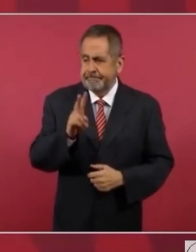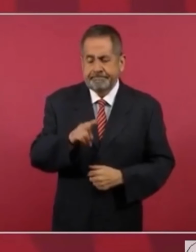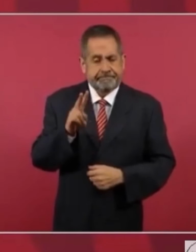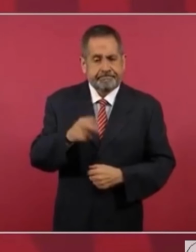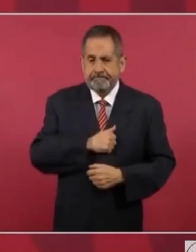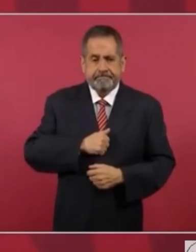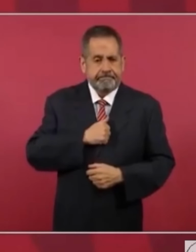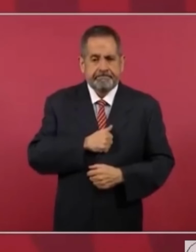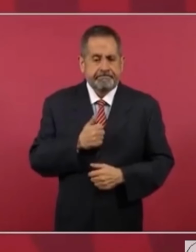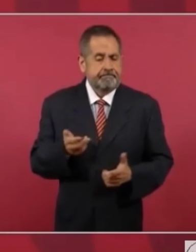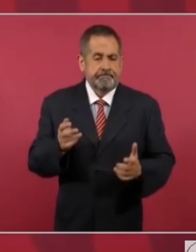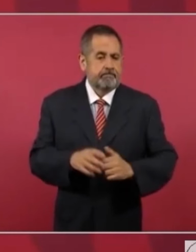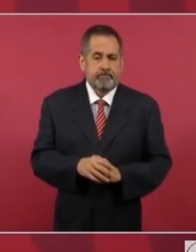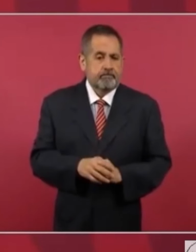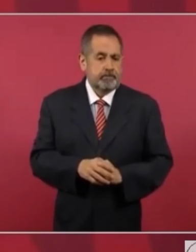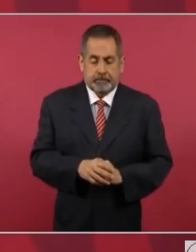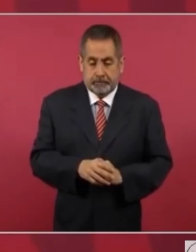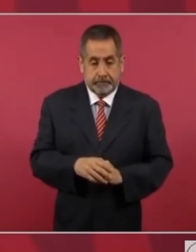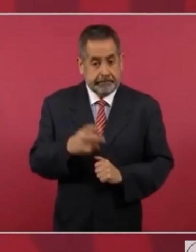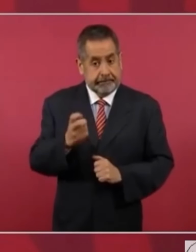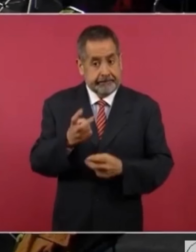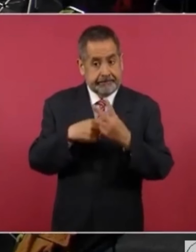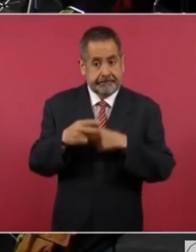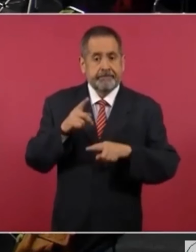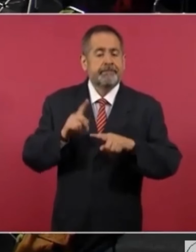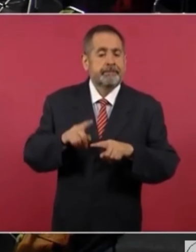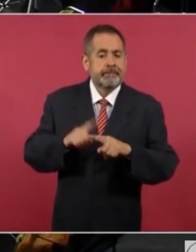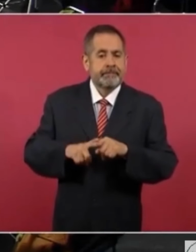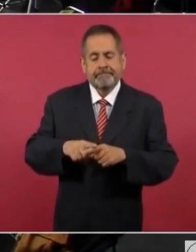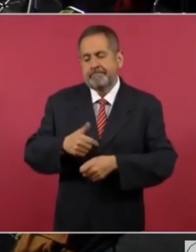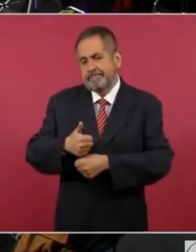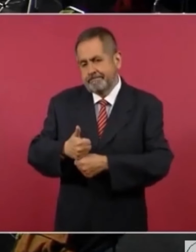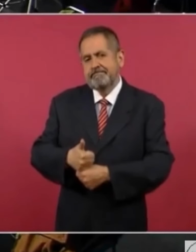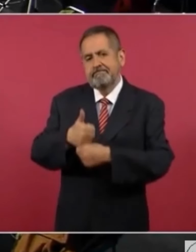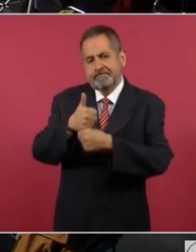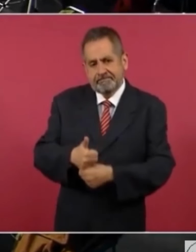lamentablemente lo que va a generar es más sufrimiento,